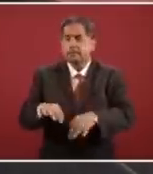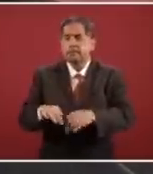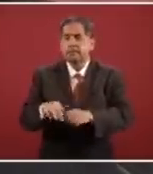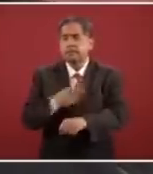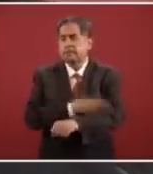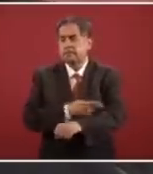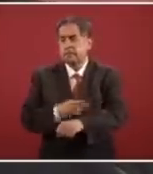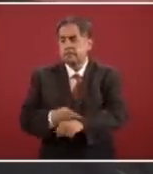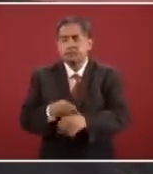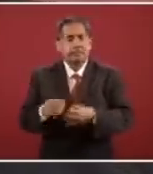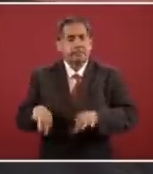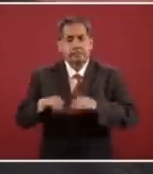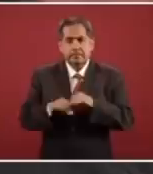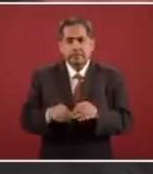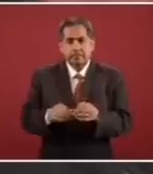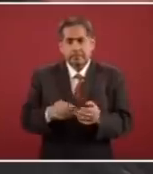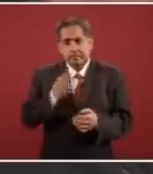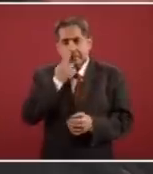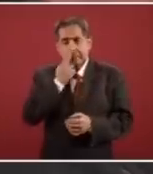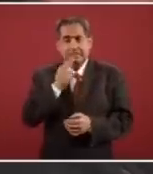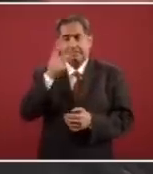es un valor supremo